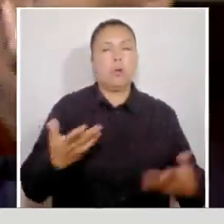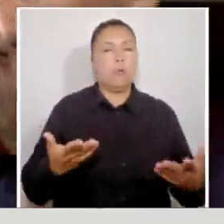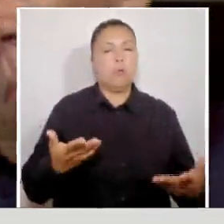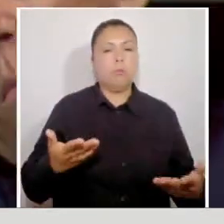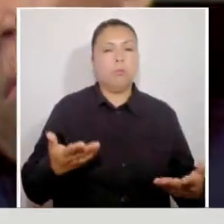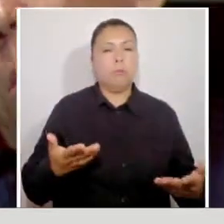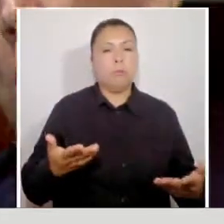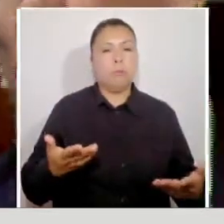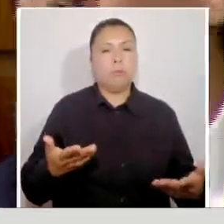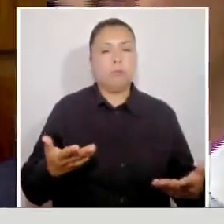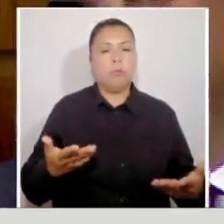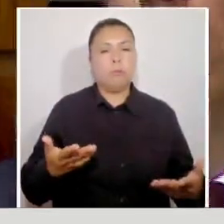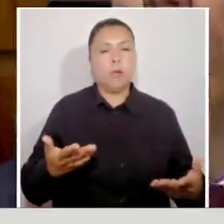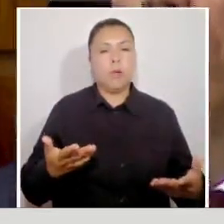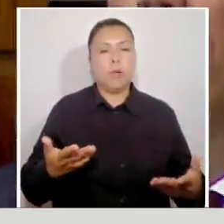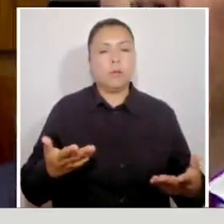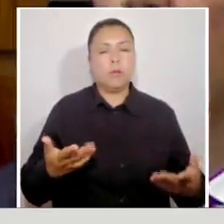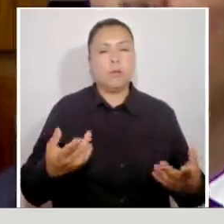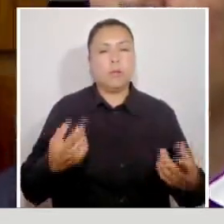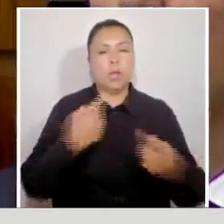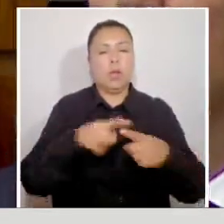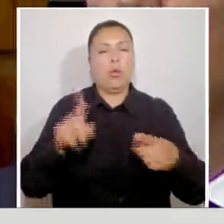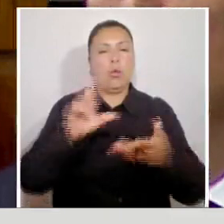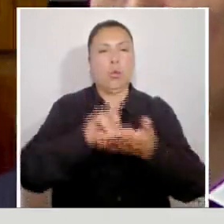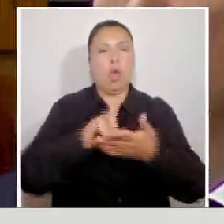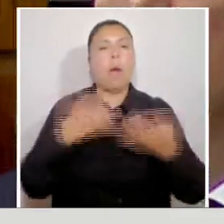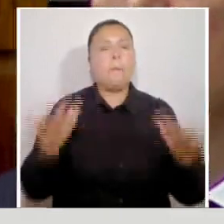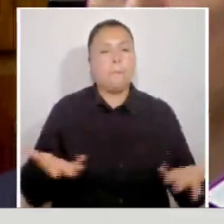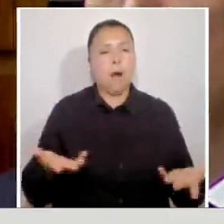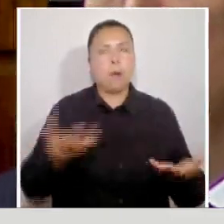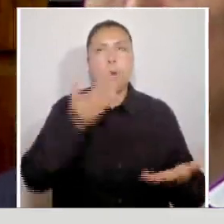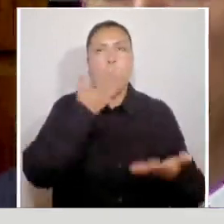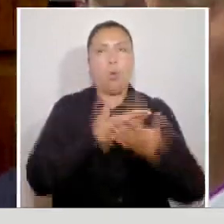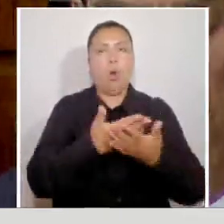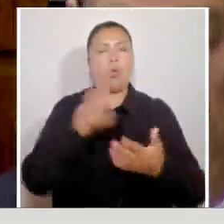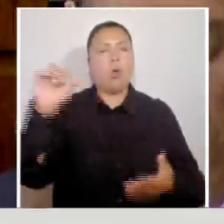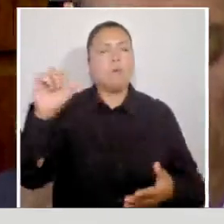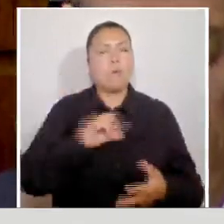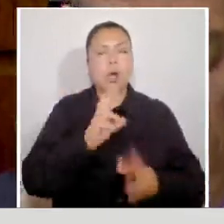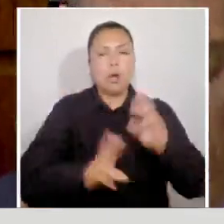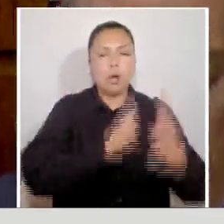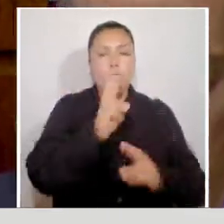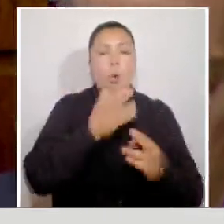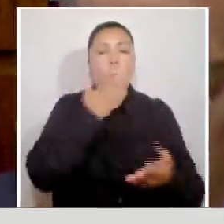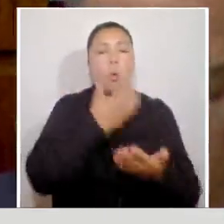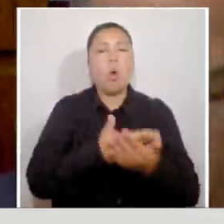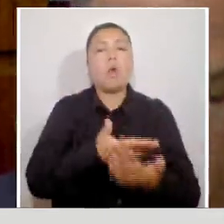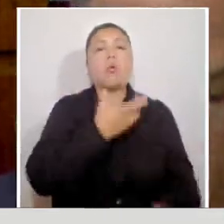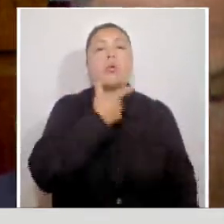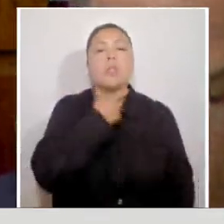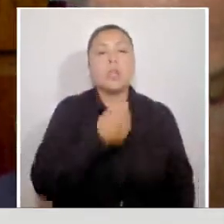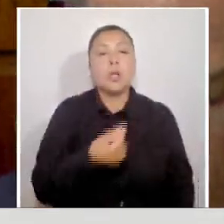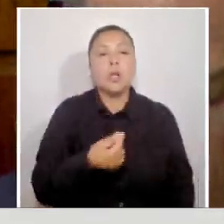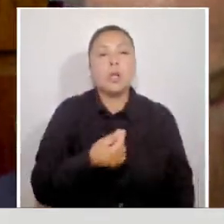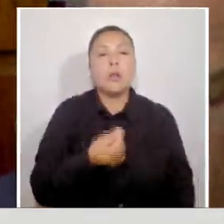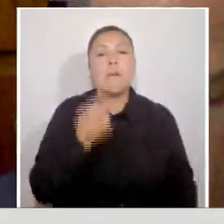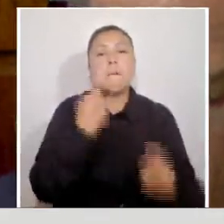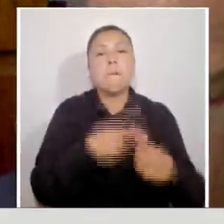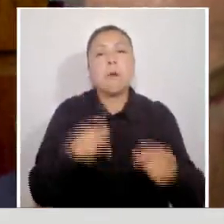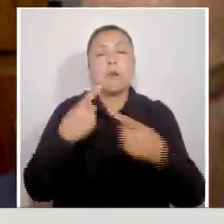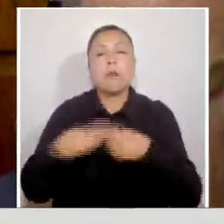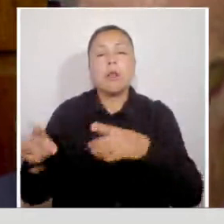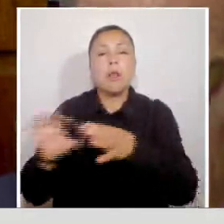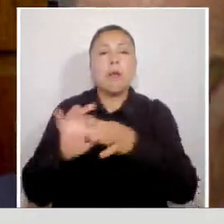es algo que ocurre cuando existen malas relaciones cuando se quiere por distintos motivos